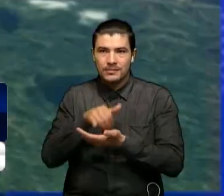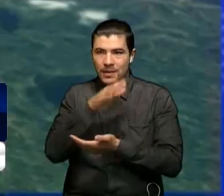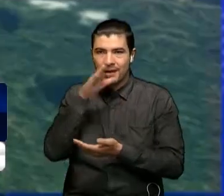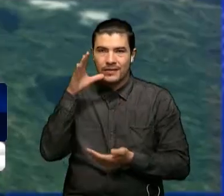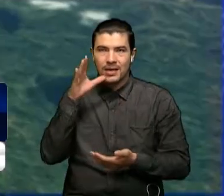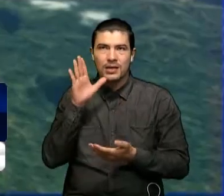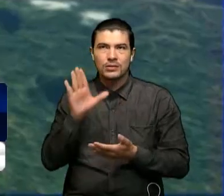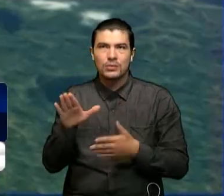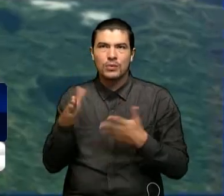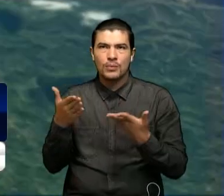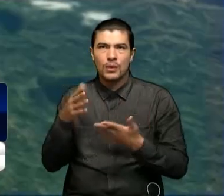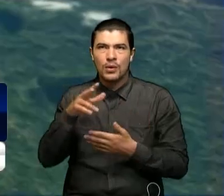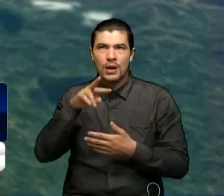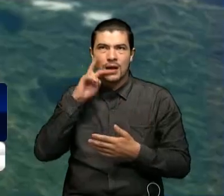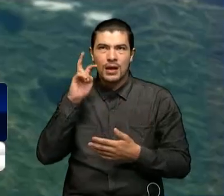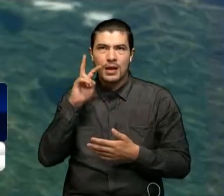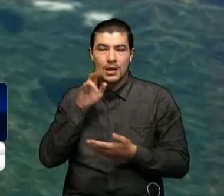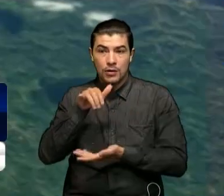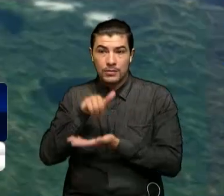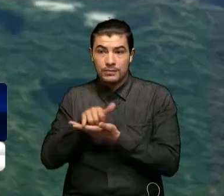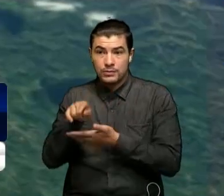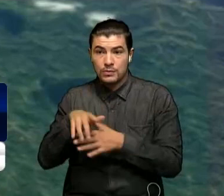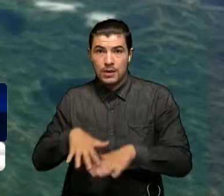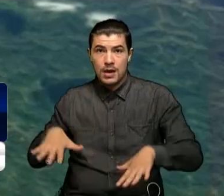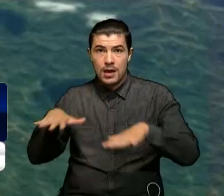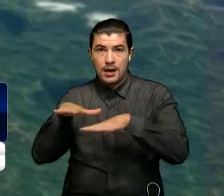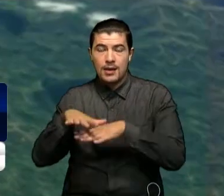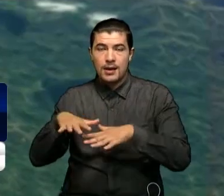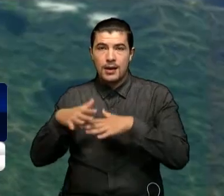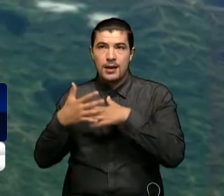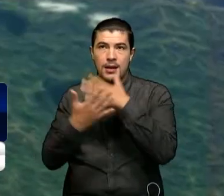carneo. Nos dicen en la zona de Lebrija, la zona